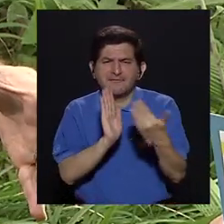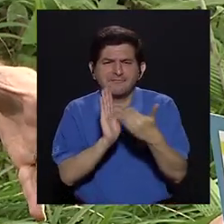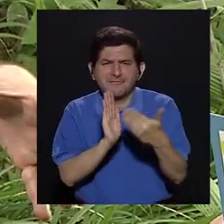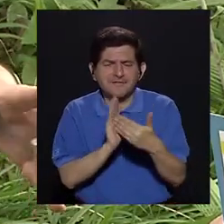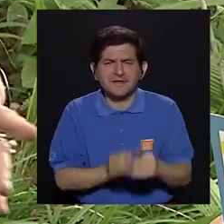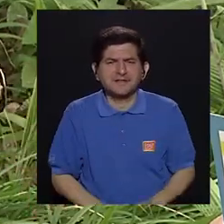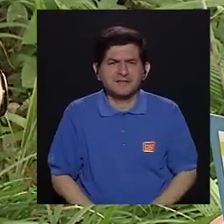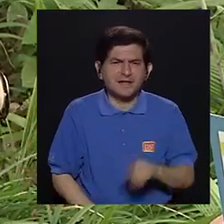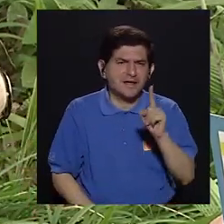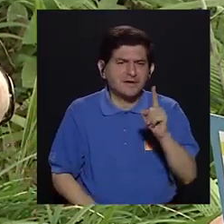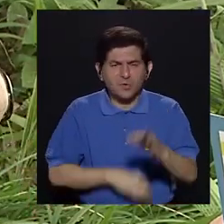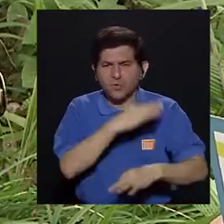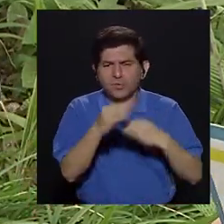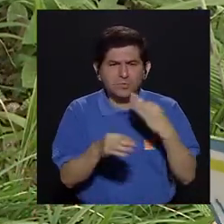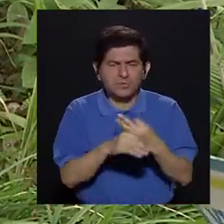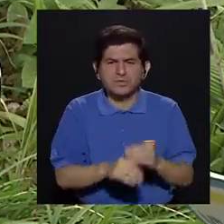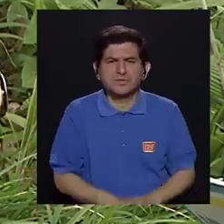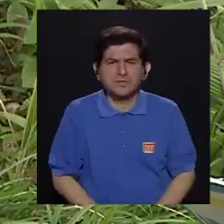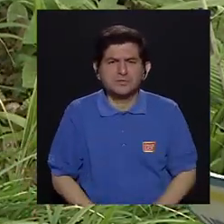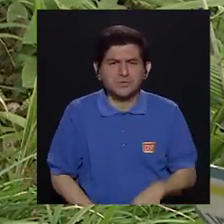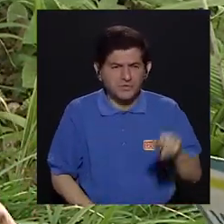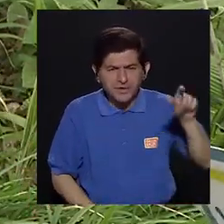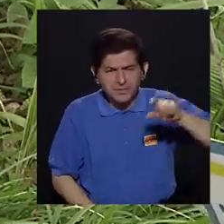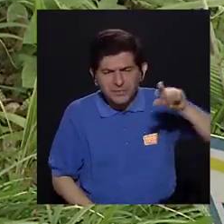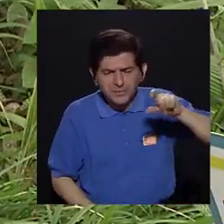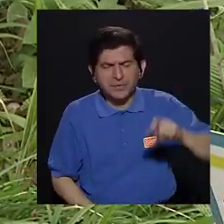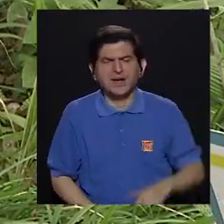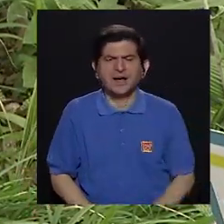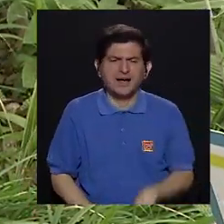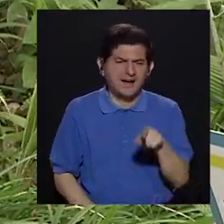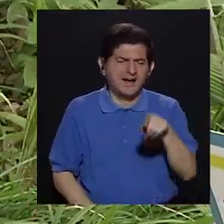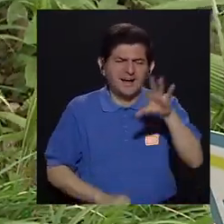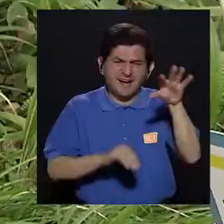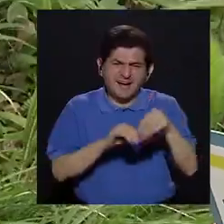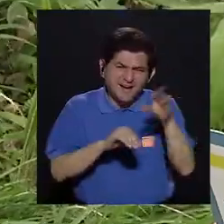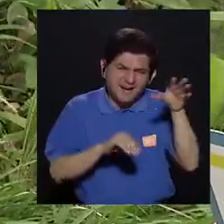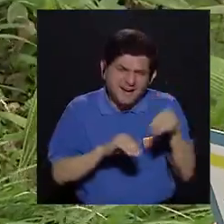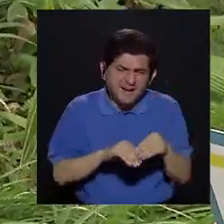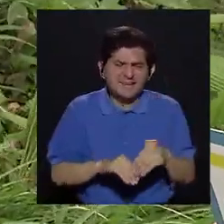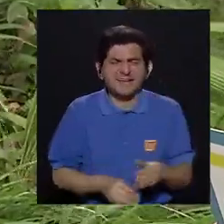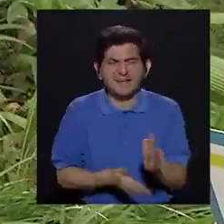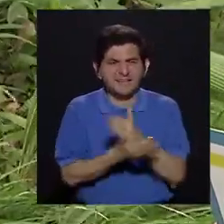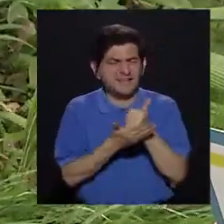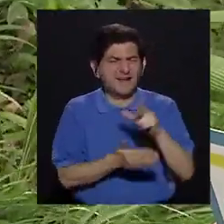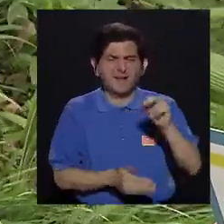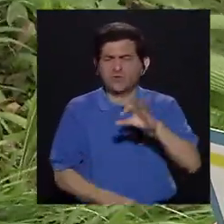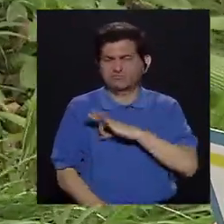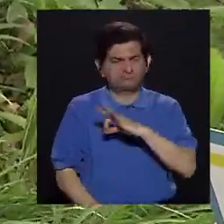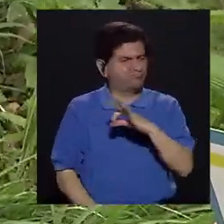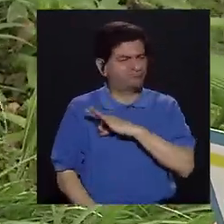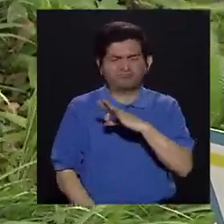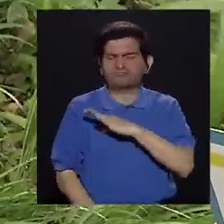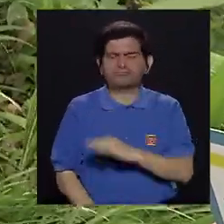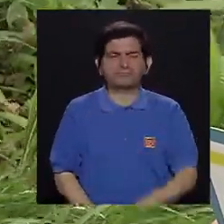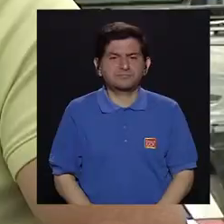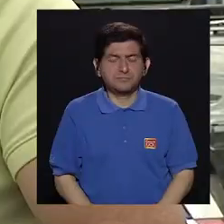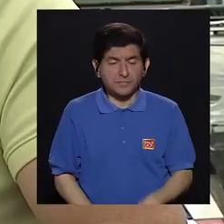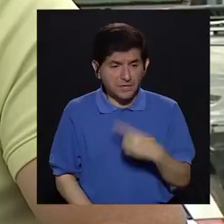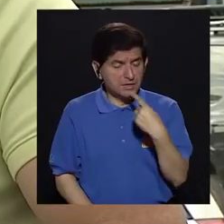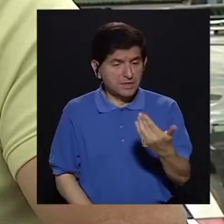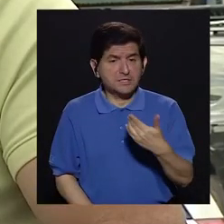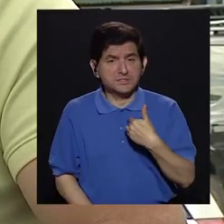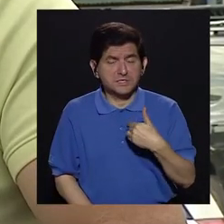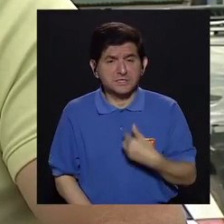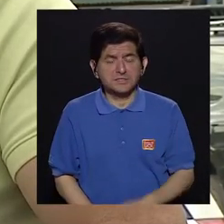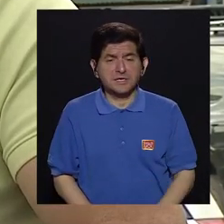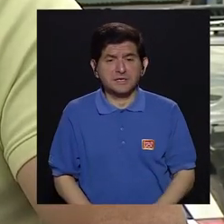irritante, entonces ahí ya estamos introduciéndole otras cosas que tal vez no sean tan beneficiosas, ¿verdad? Y se ha dicho que